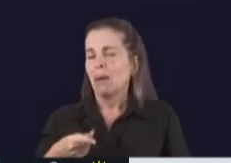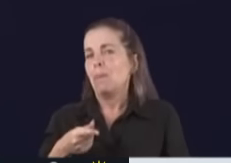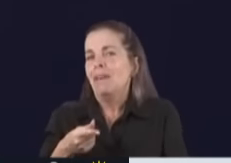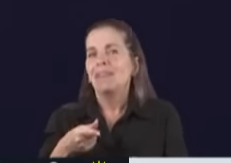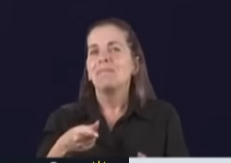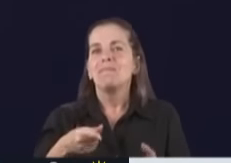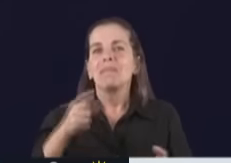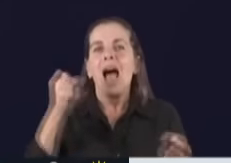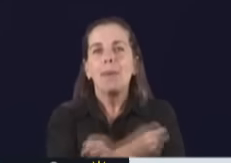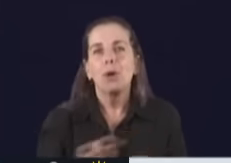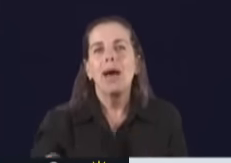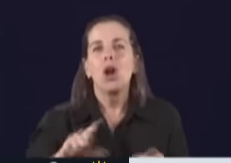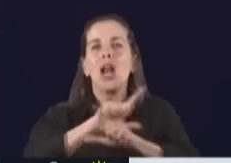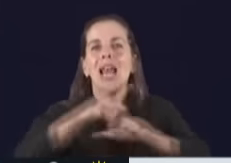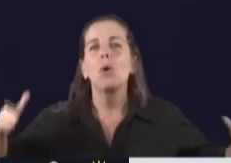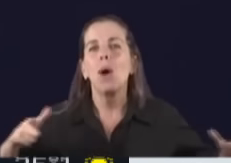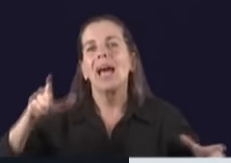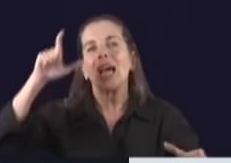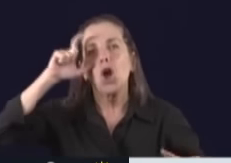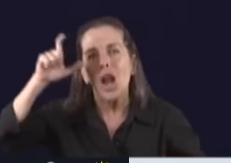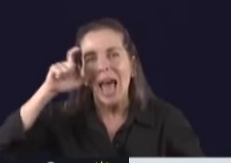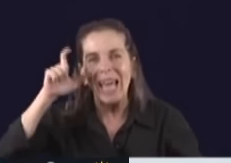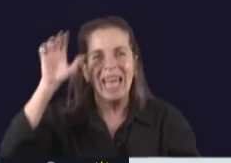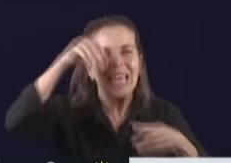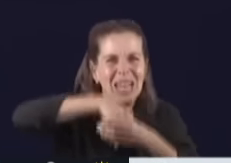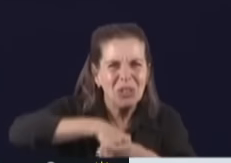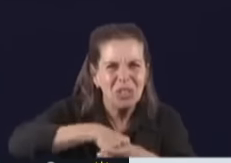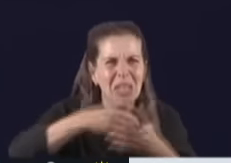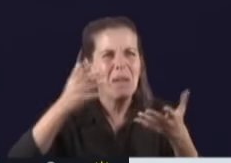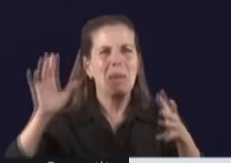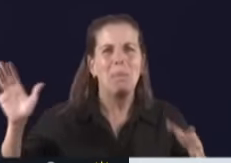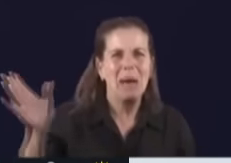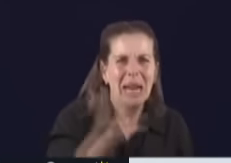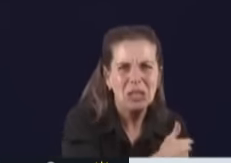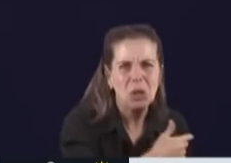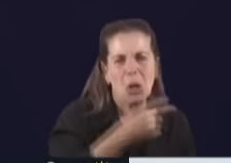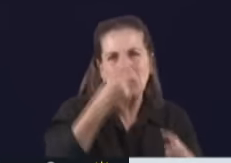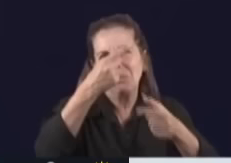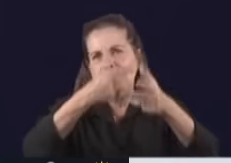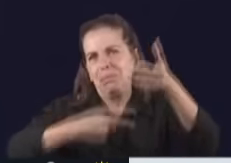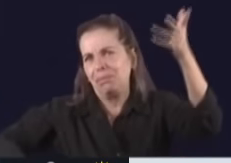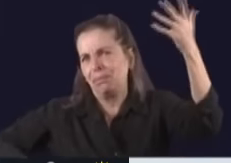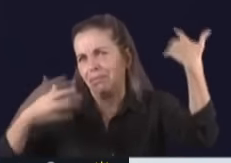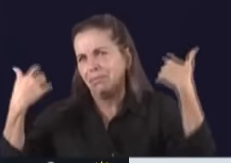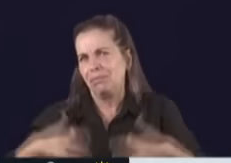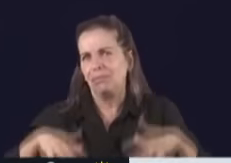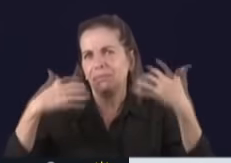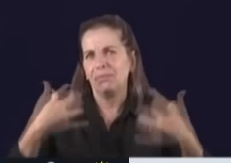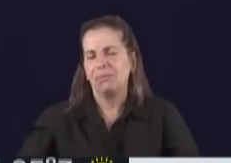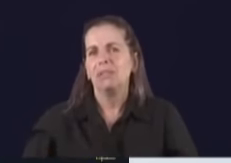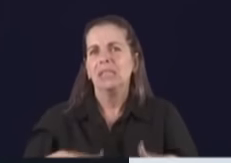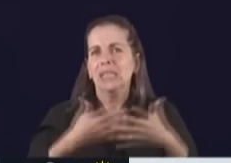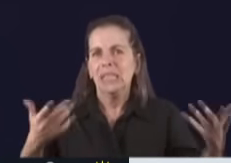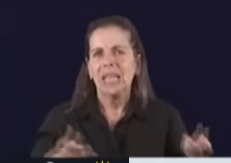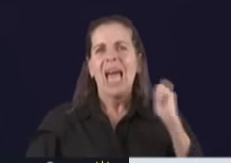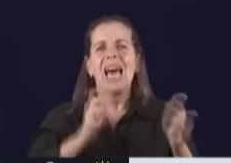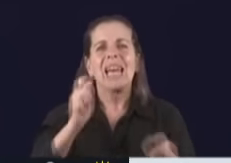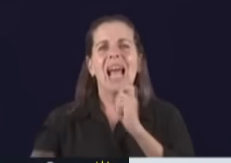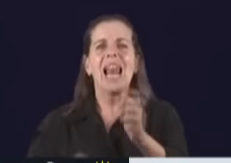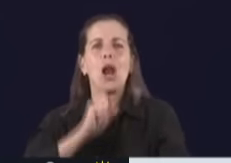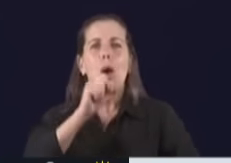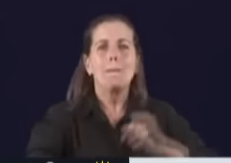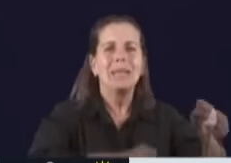Estado, inauguraban hospitales sin insumos, gastaban el dinero de los contribuyentes en bubucelas, geles íntimos y penes de madera, regalaron bicicletas y